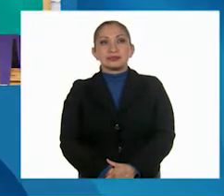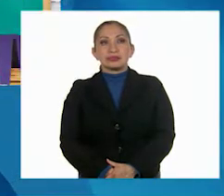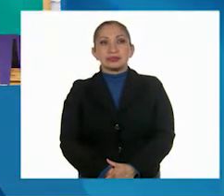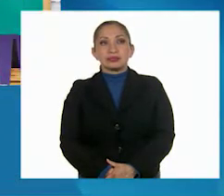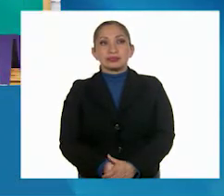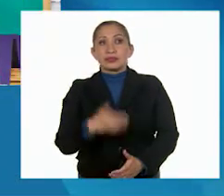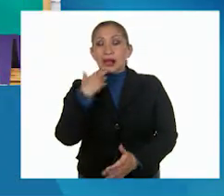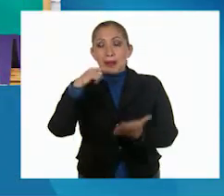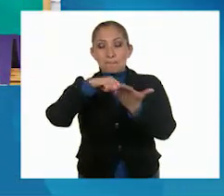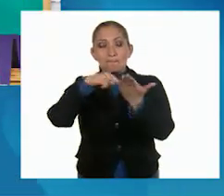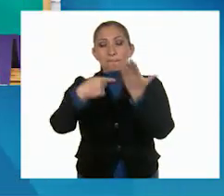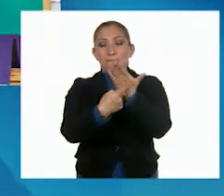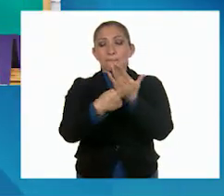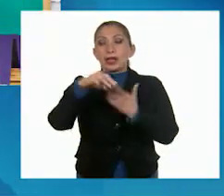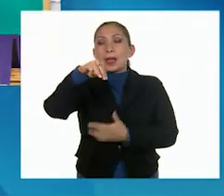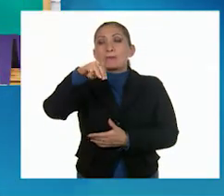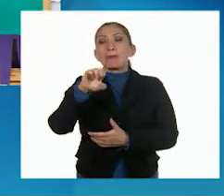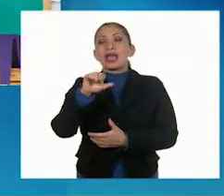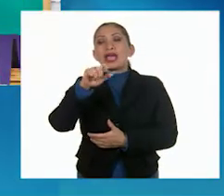Muy bien, la metáfora dice: